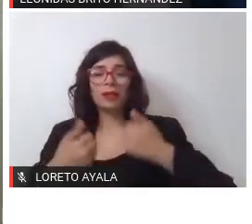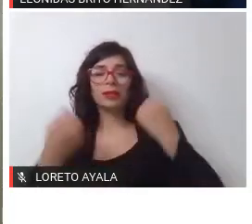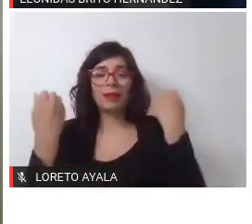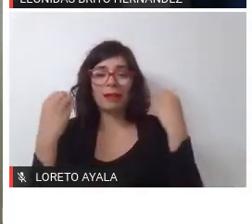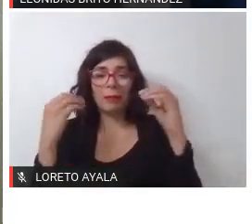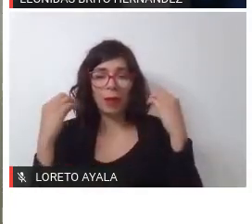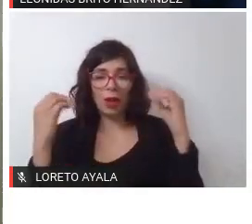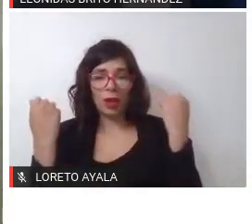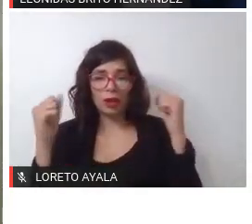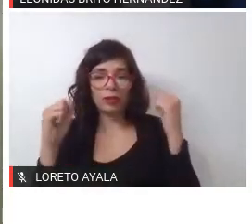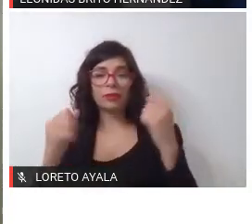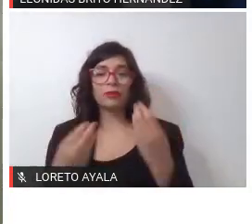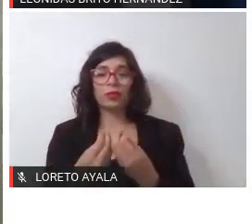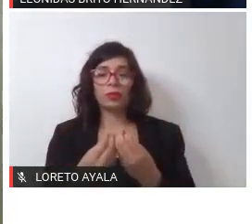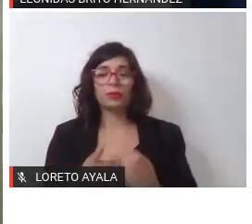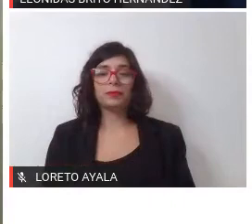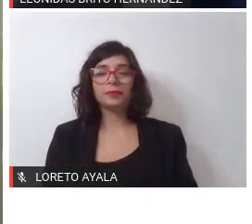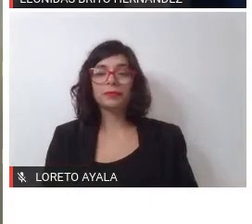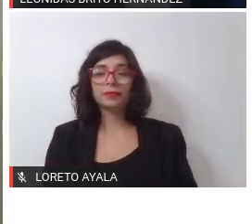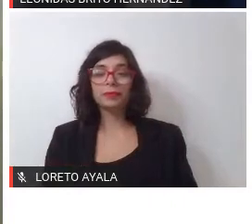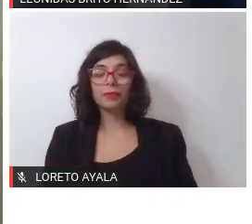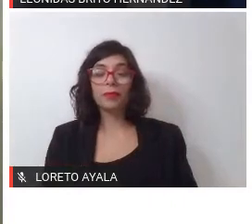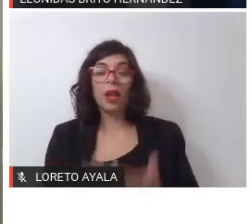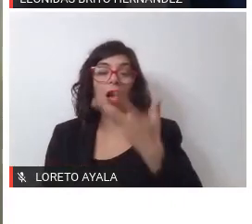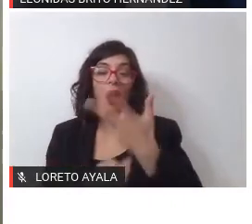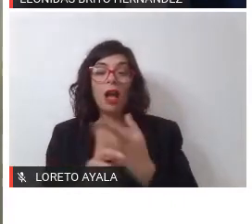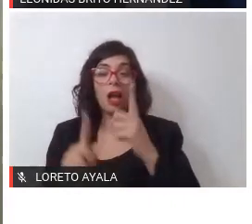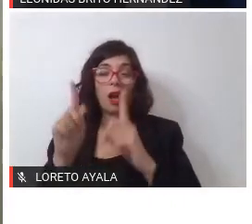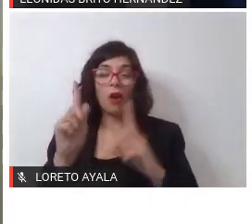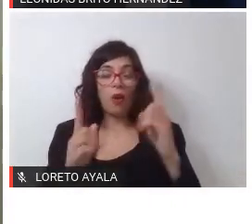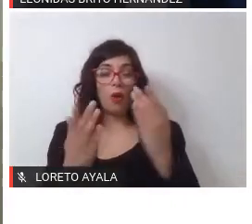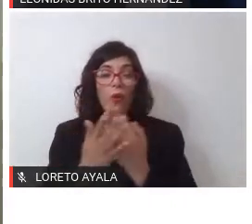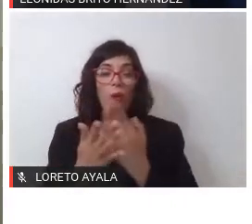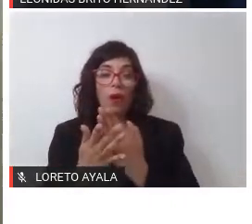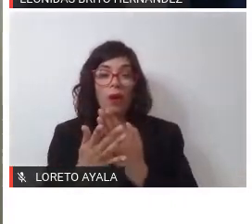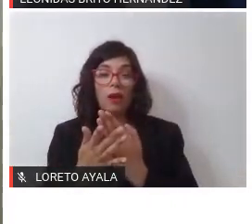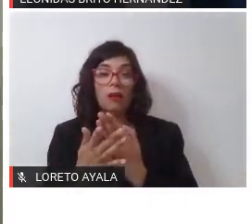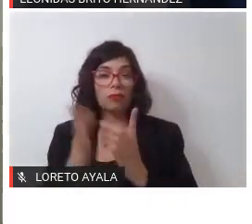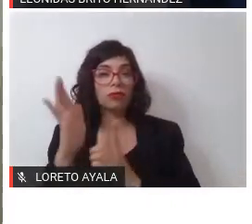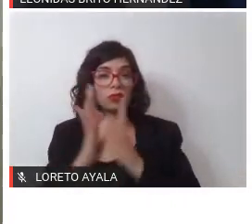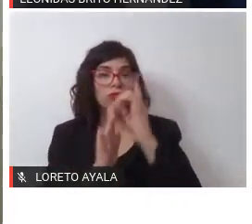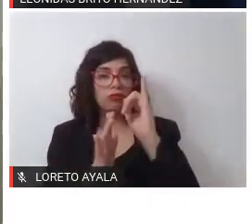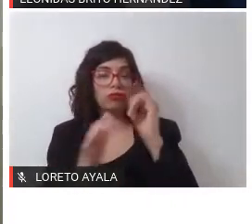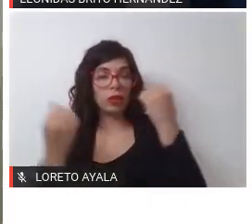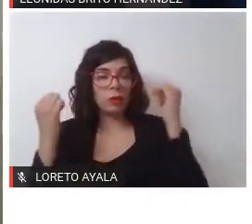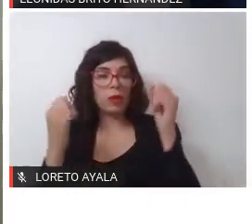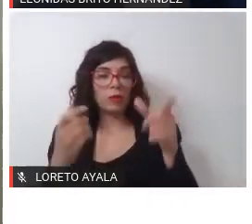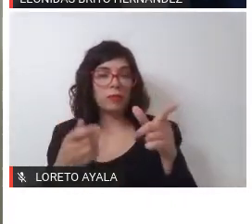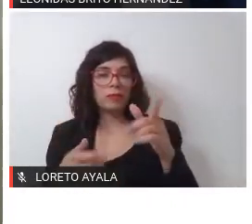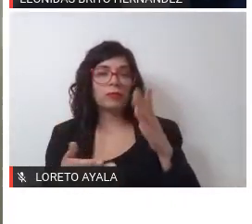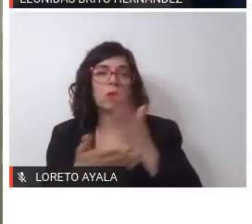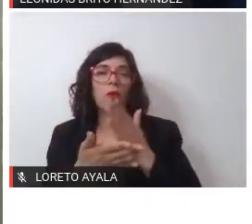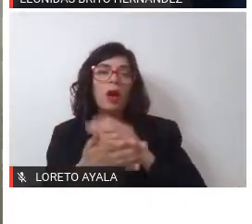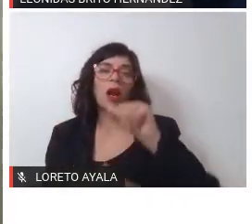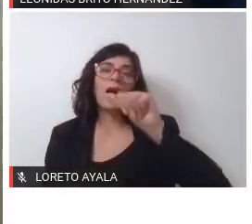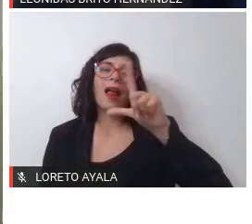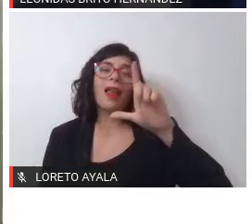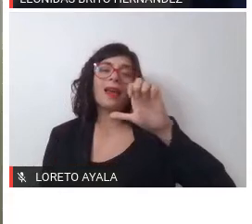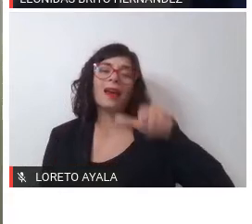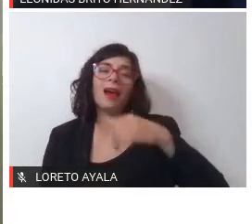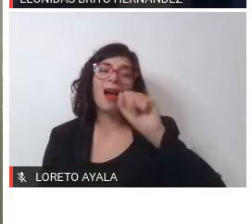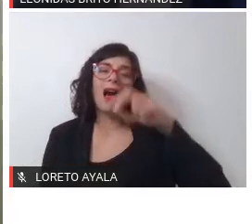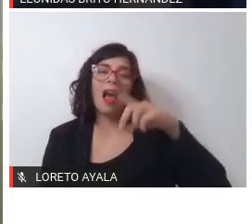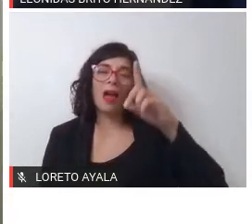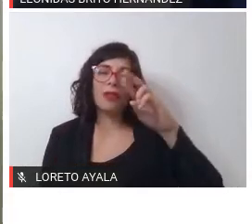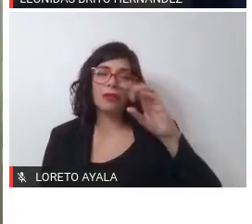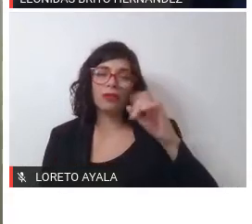mesa, hay escuelas que han desarrollado este deporte, como la escuela Alejandro Chelén de Montepatria,